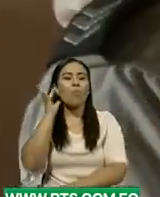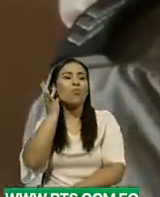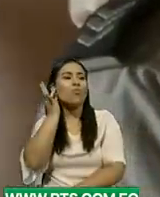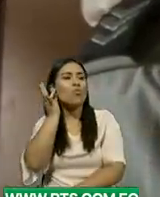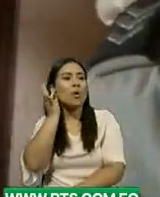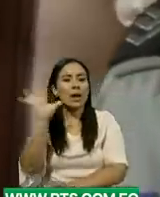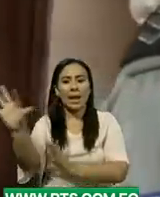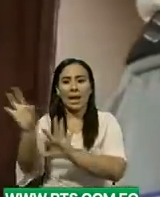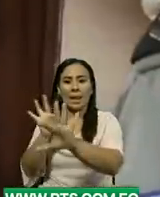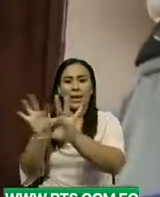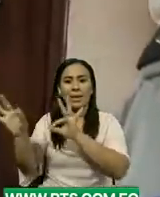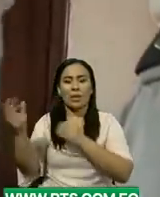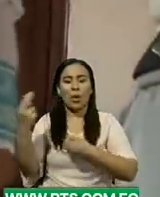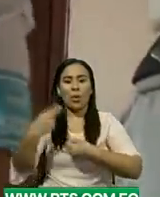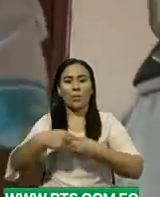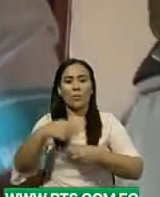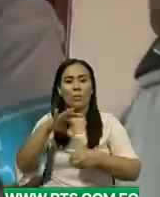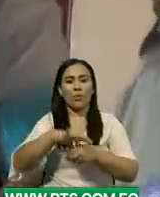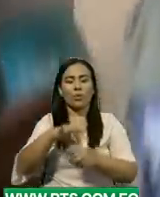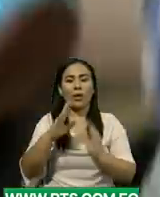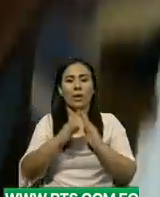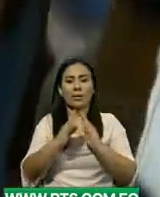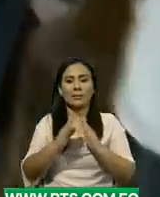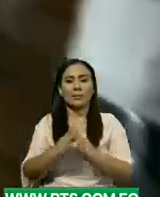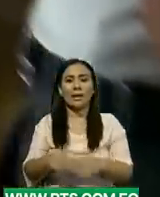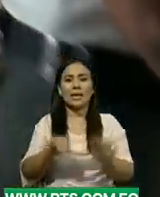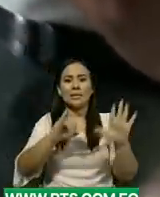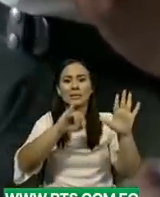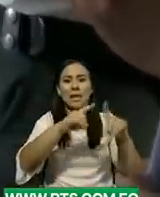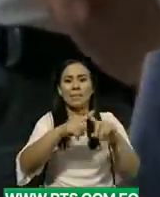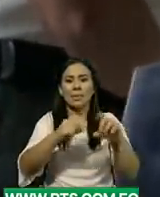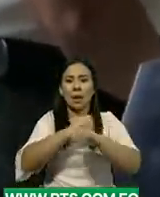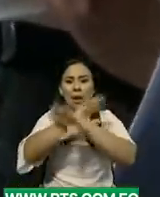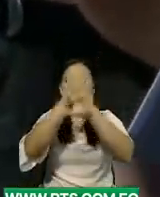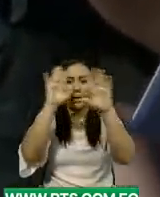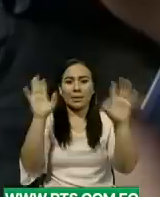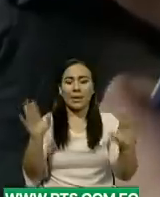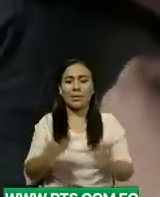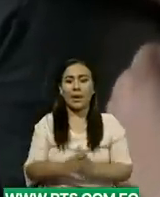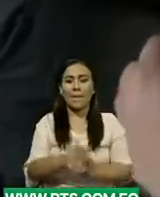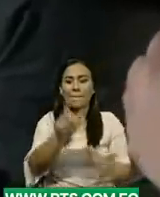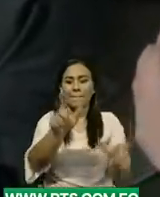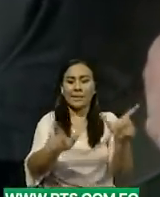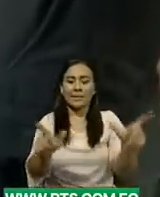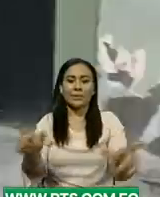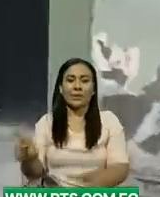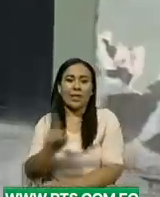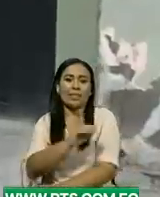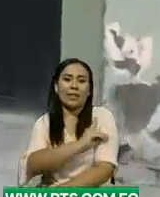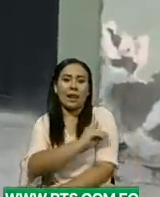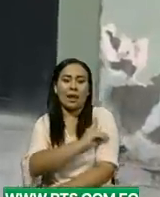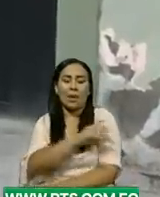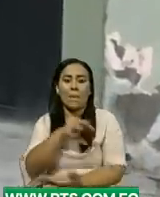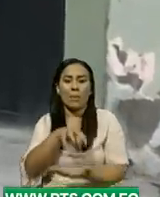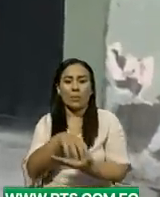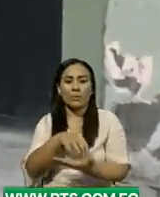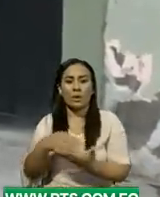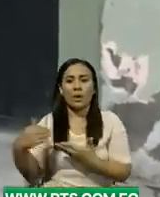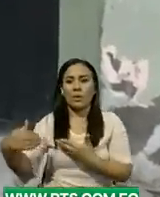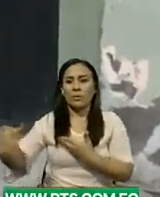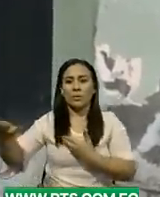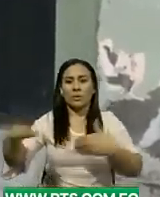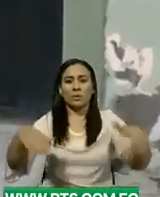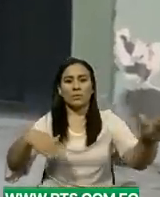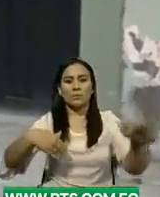los escogidos para el voto en domicilio. Desde las 6:30 de la mañana, el personal de la delegación provincial fue desplegado en